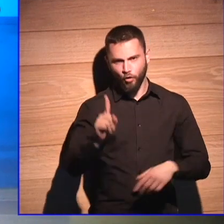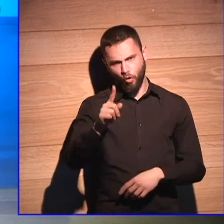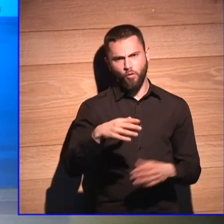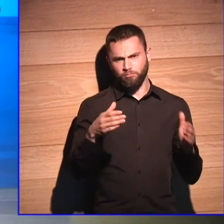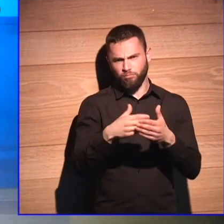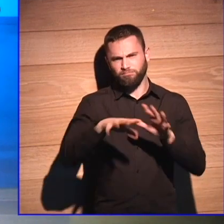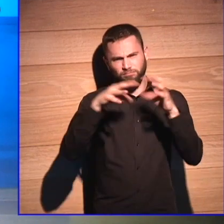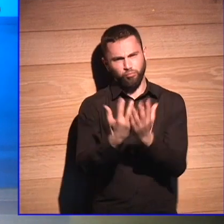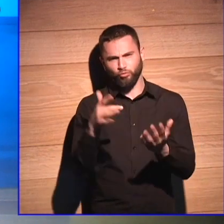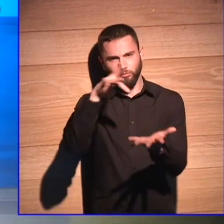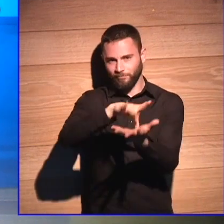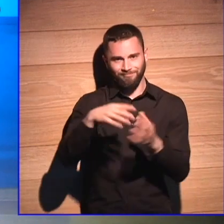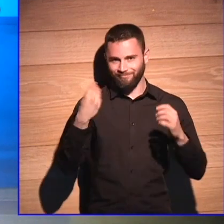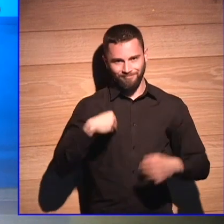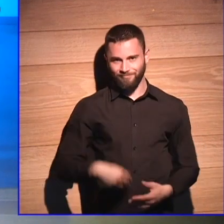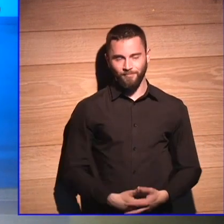internacionalmente.